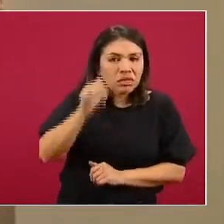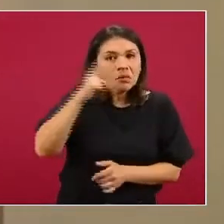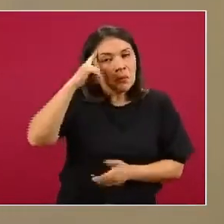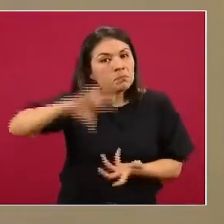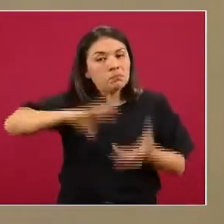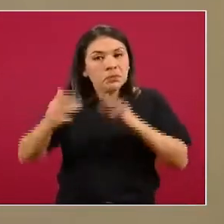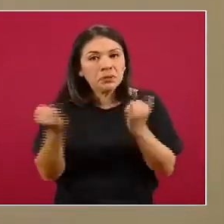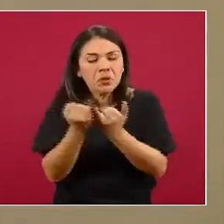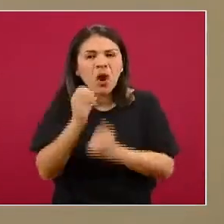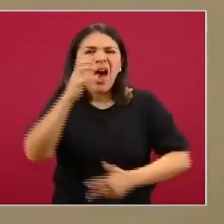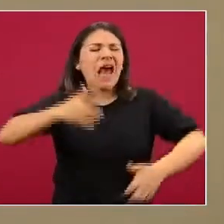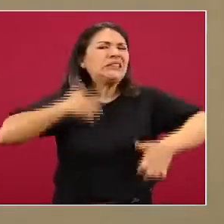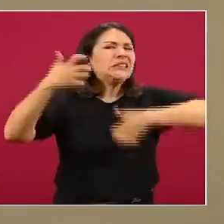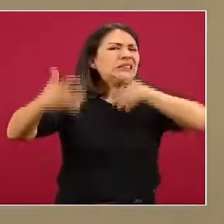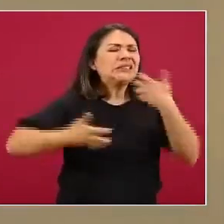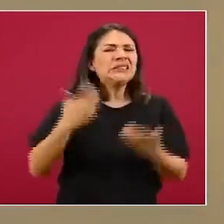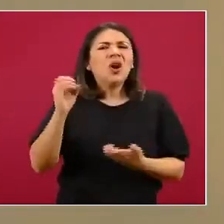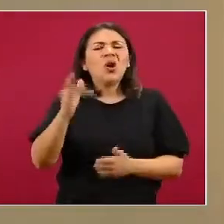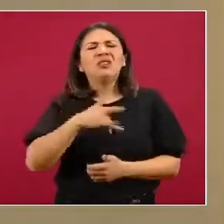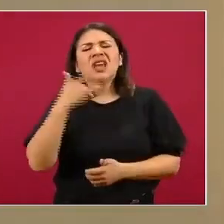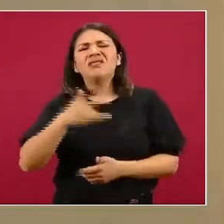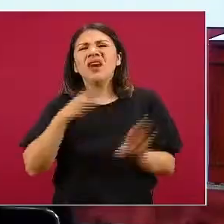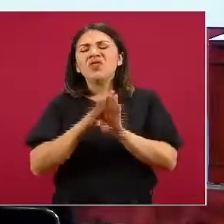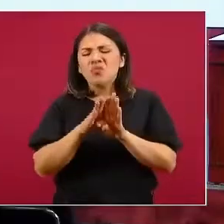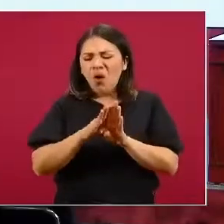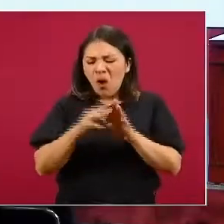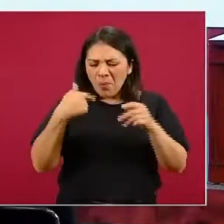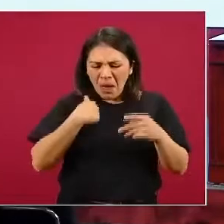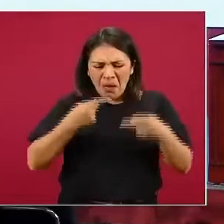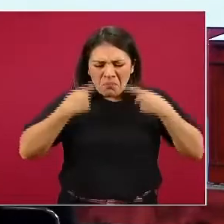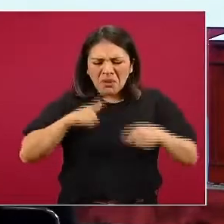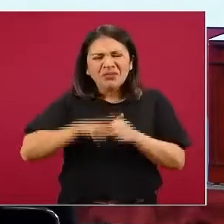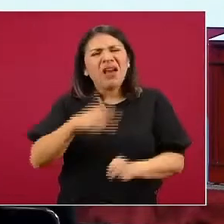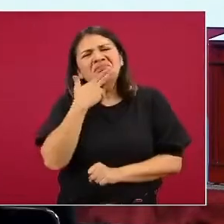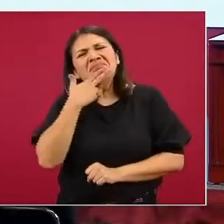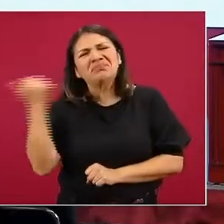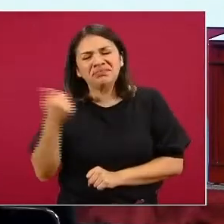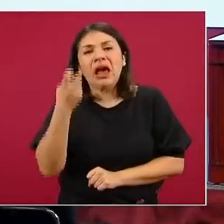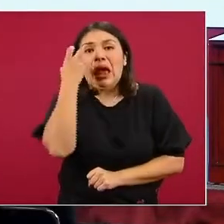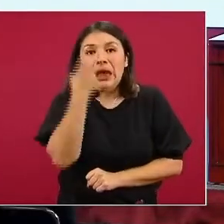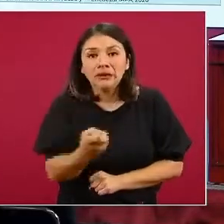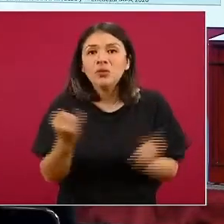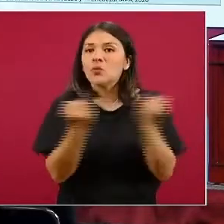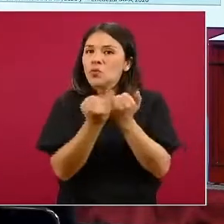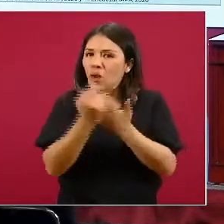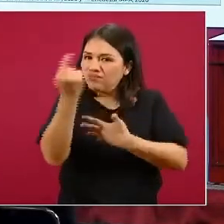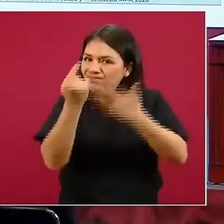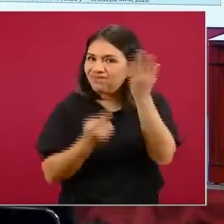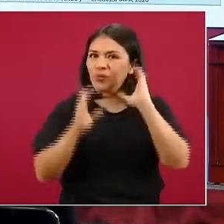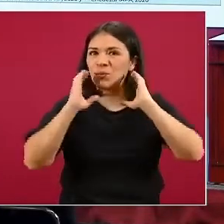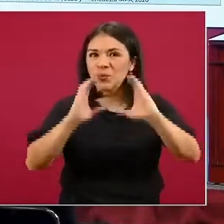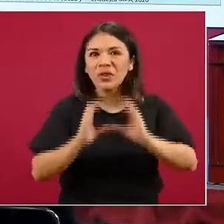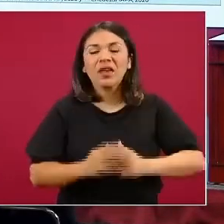la irritabilidad y el abandono, la falta de cuidado personal. Siguiente, por favor.